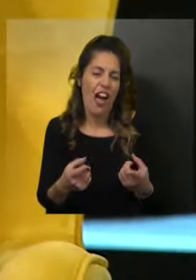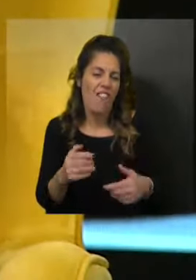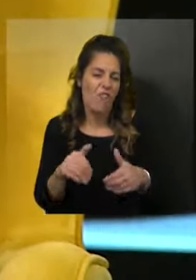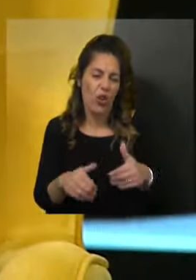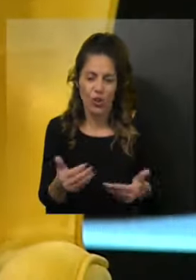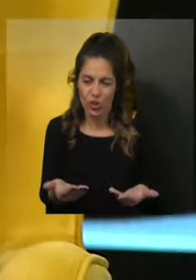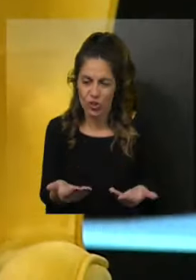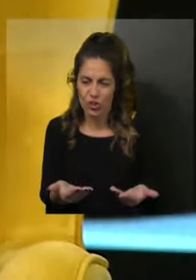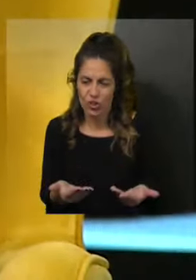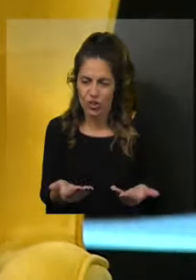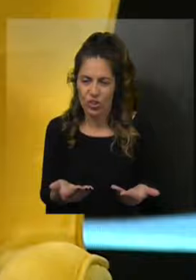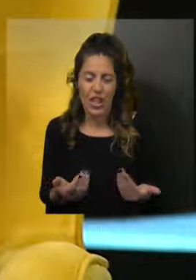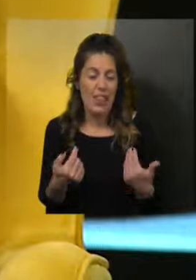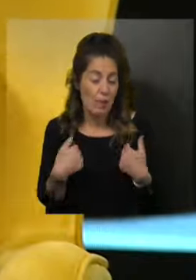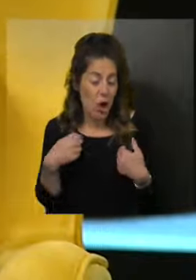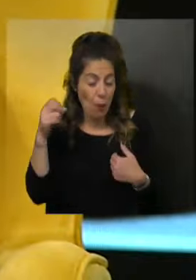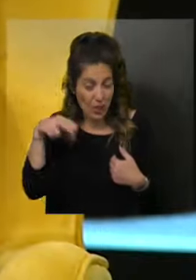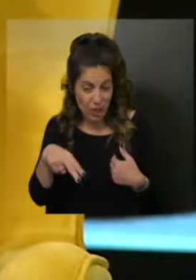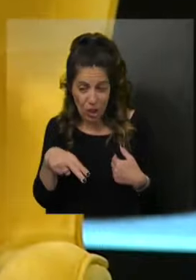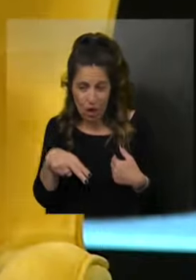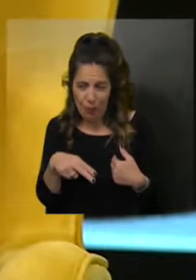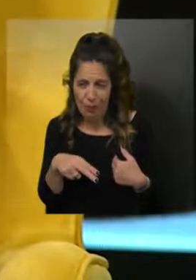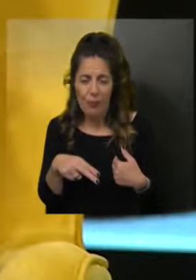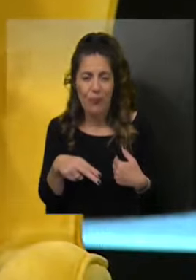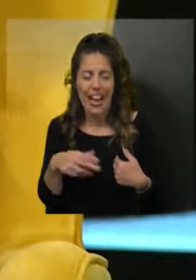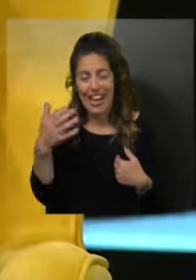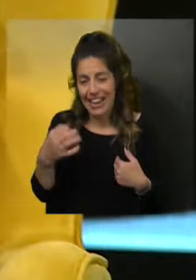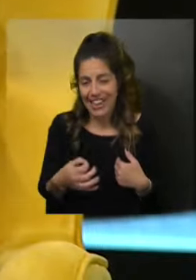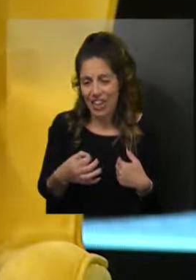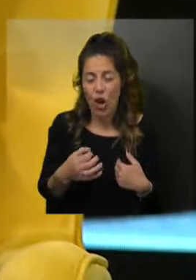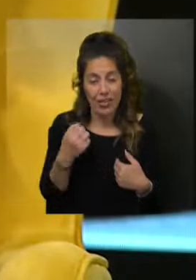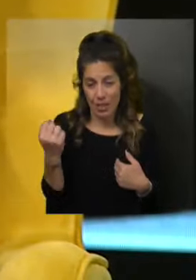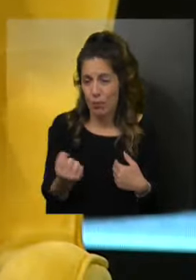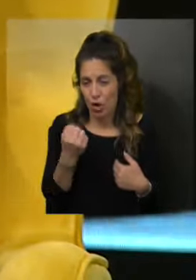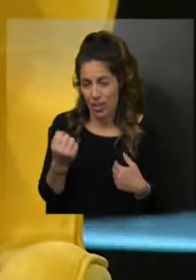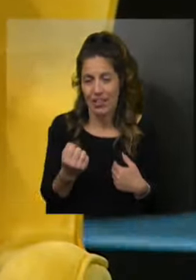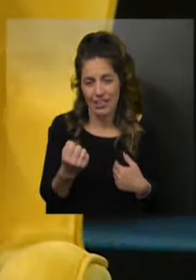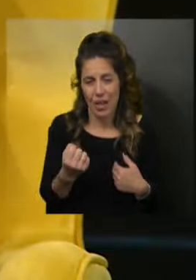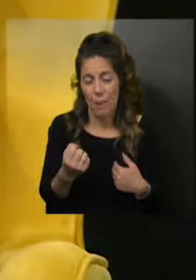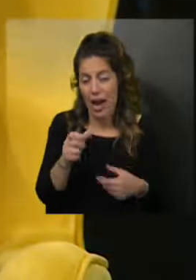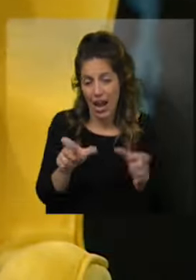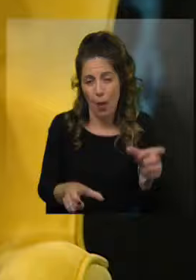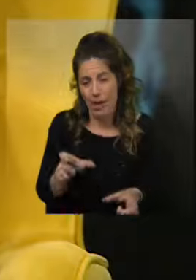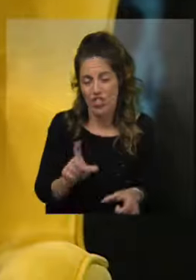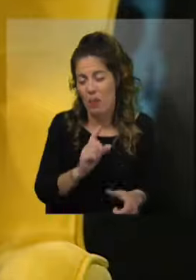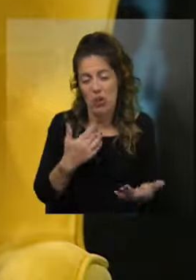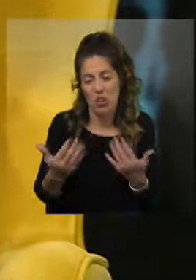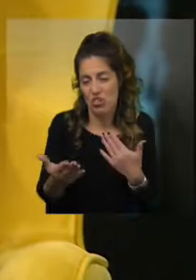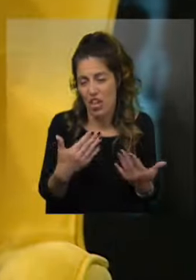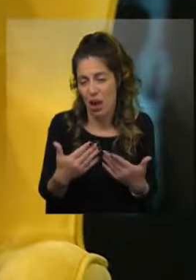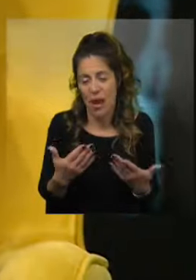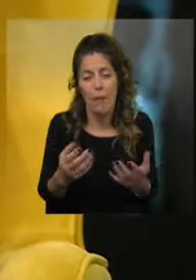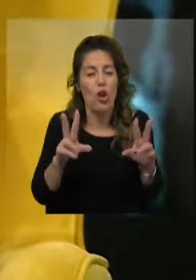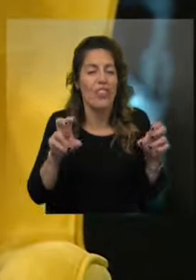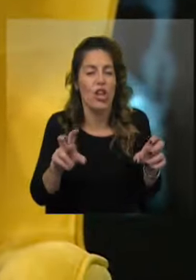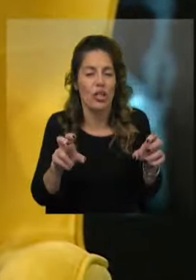Entonces desde mi punto de vista no es porque estudio estos tema pero creo que es sumamente importante para la población pero no se habla porque Bueno no es de los